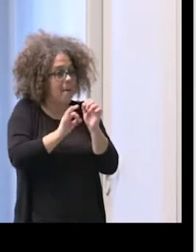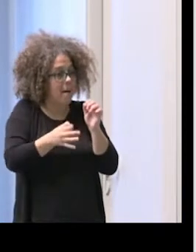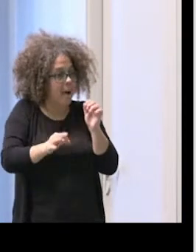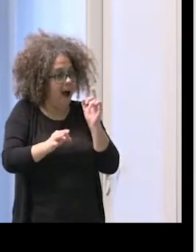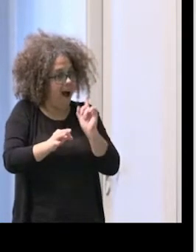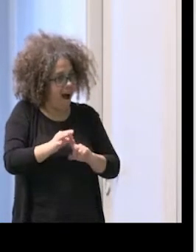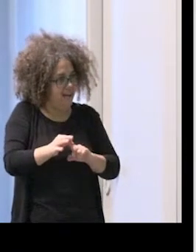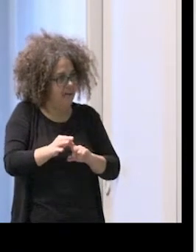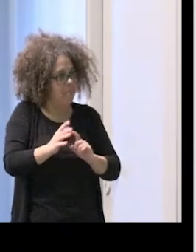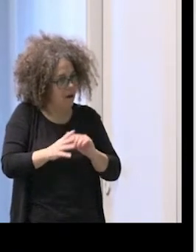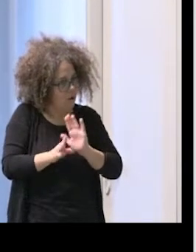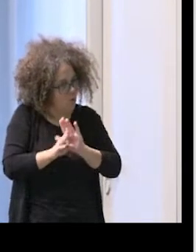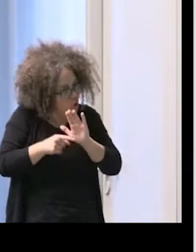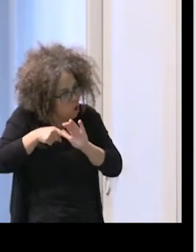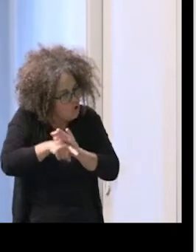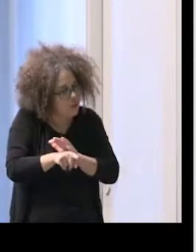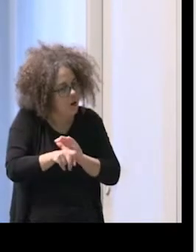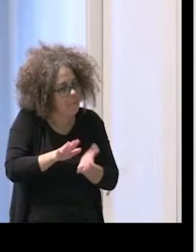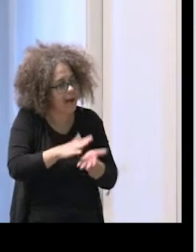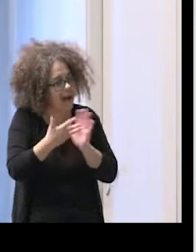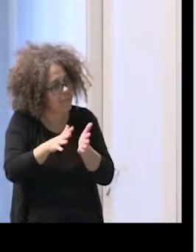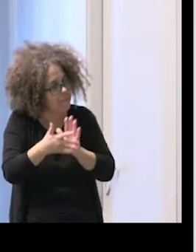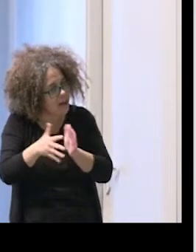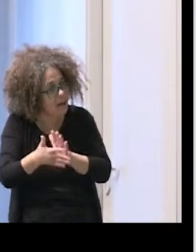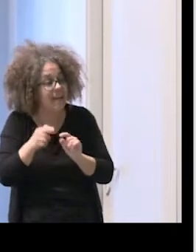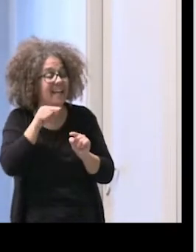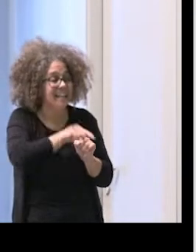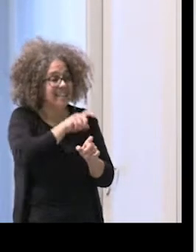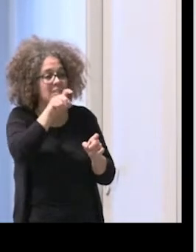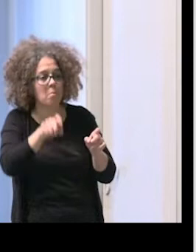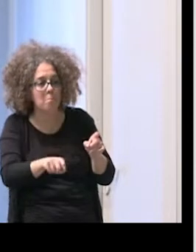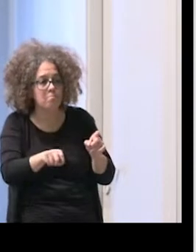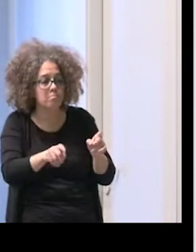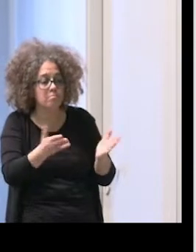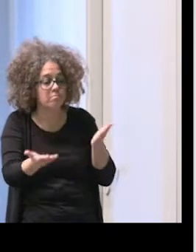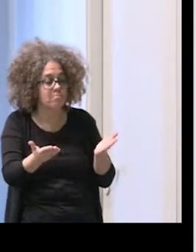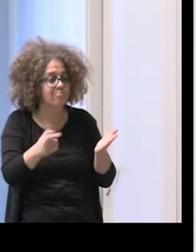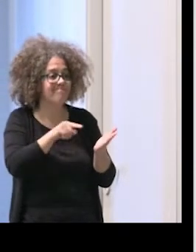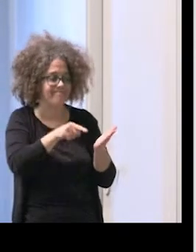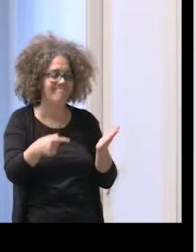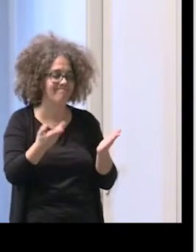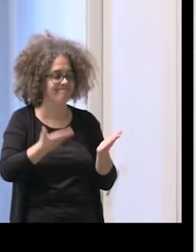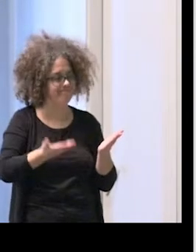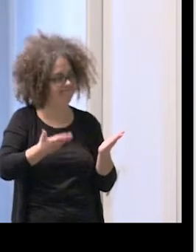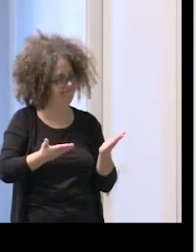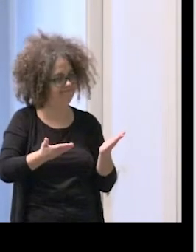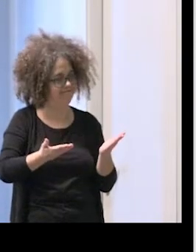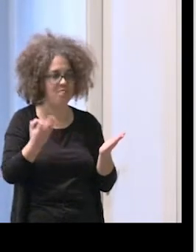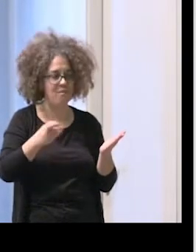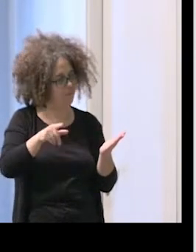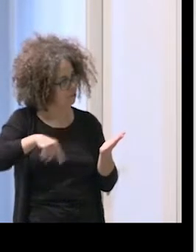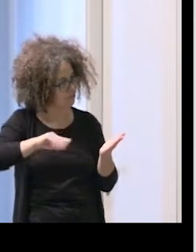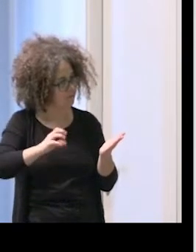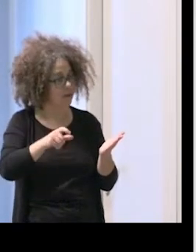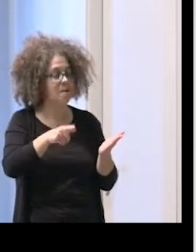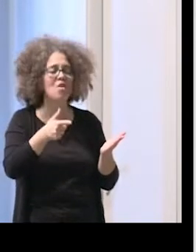consecutivamente para producir células a demanda. O sea que esto fue un paso muy importante en tratar de generar el tipo celular adecuado. Pero la